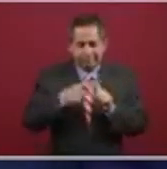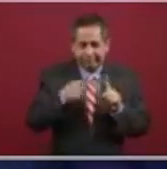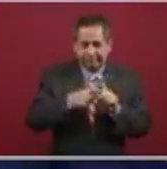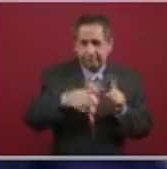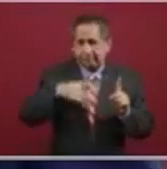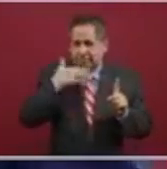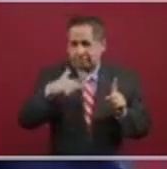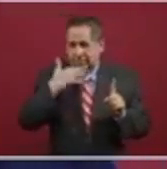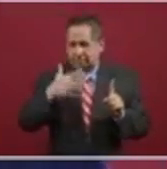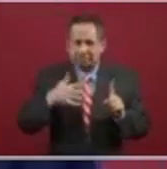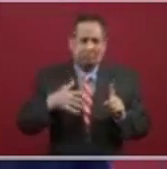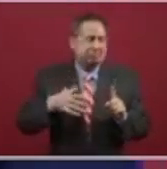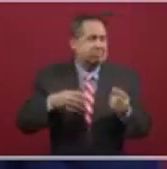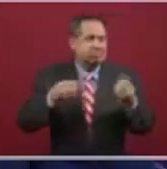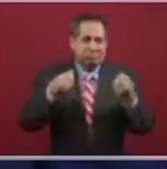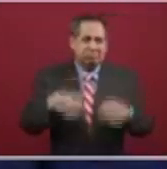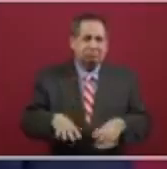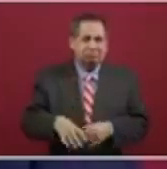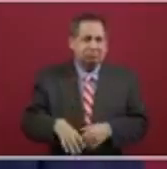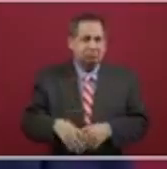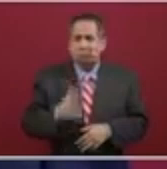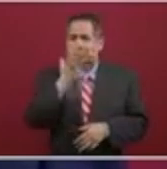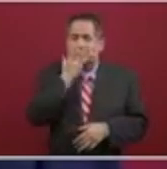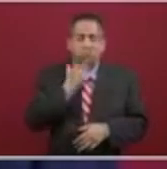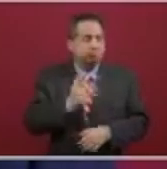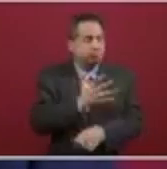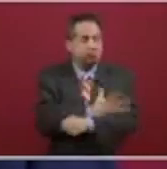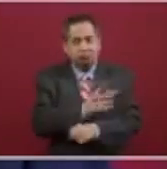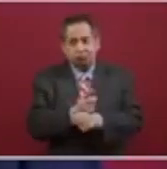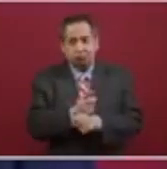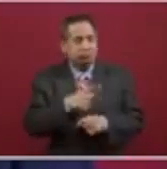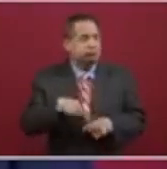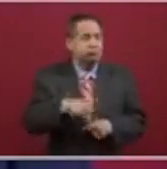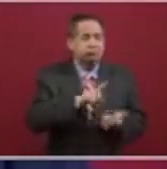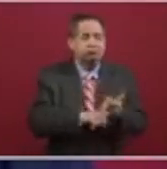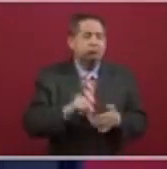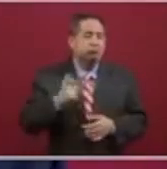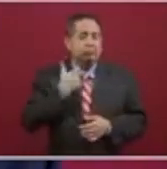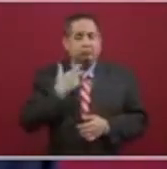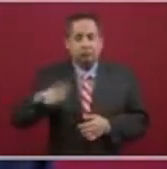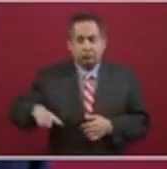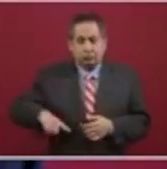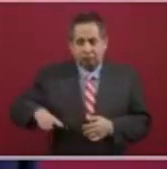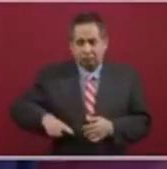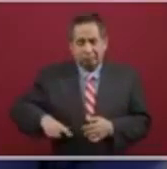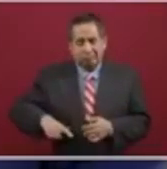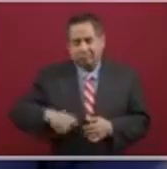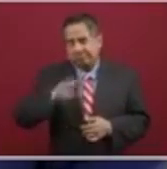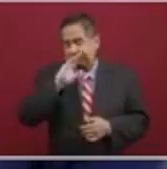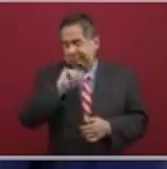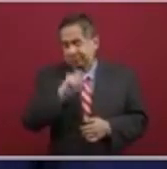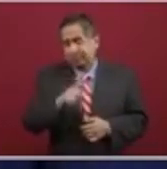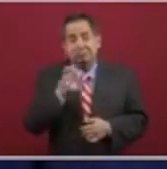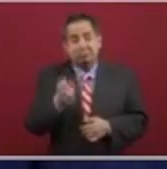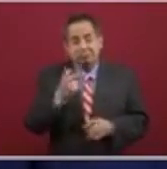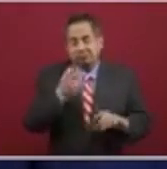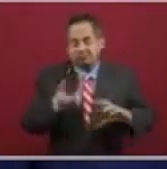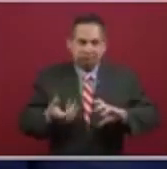México que la deshonestidad de los gobernantes. Eso es lo que ha dado al traste con